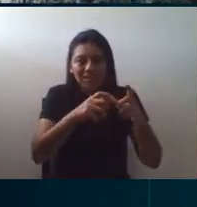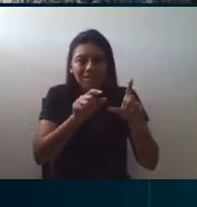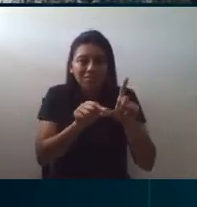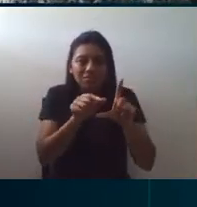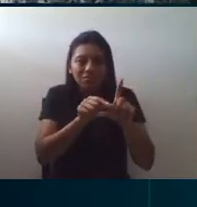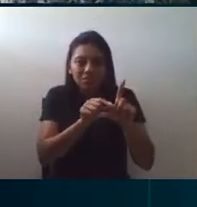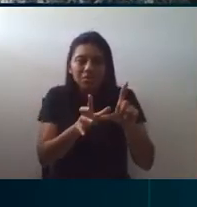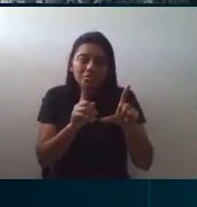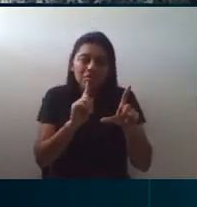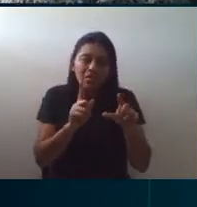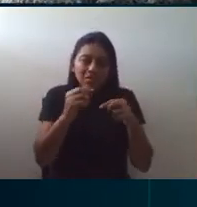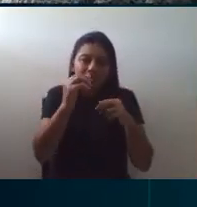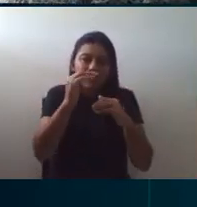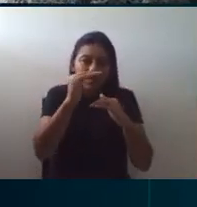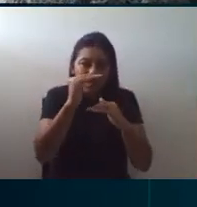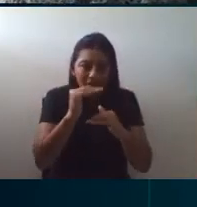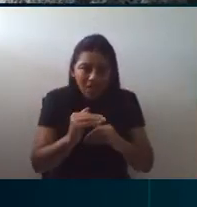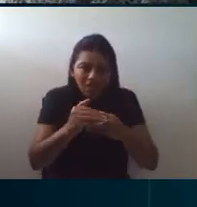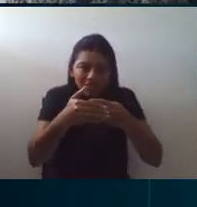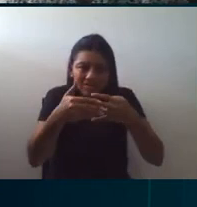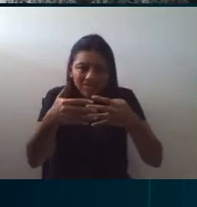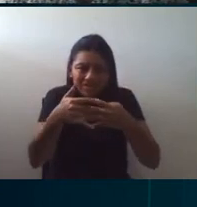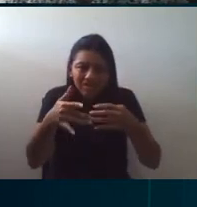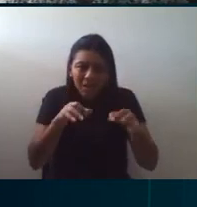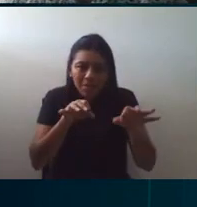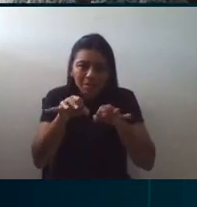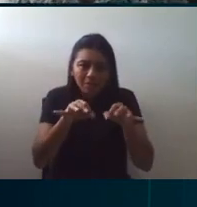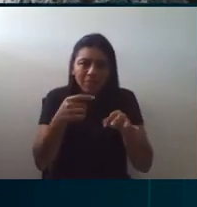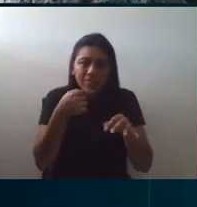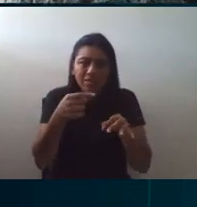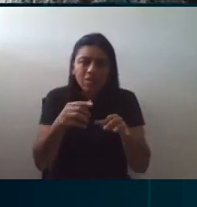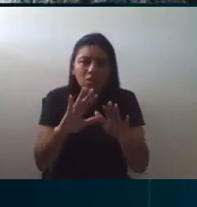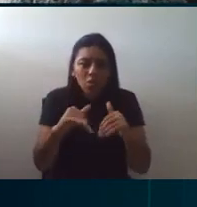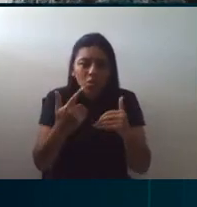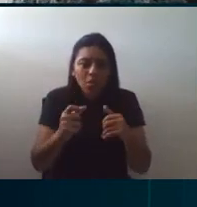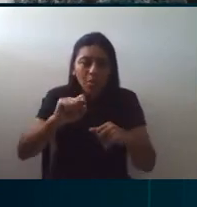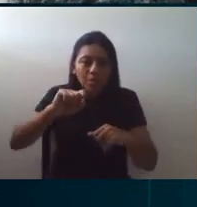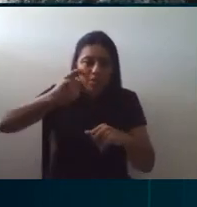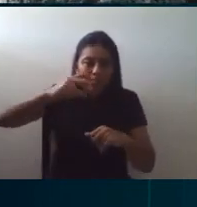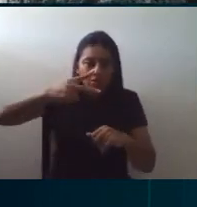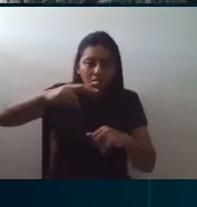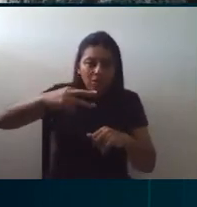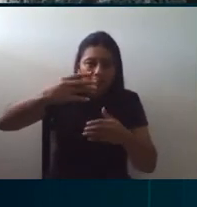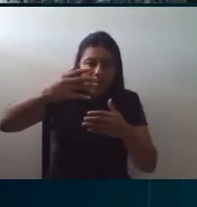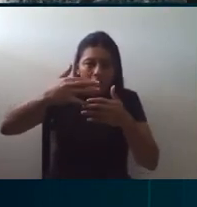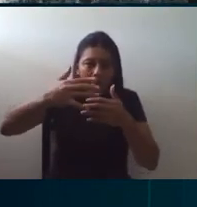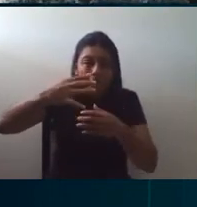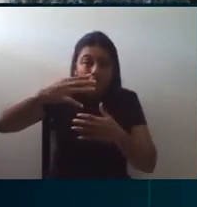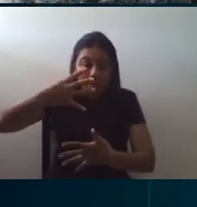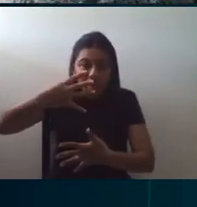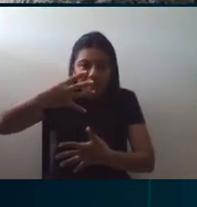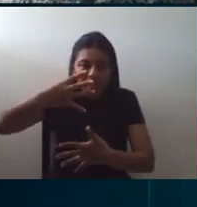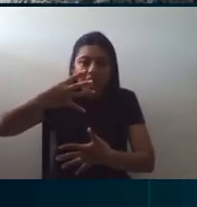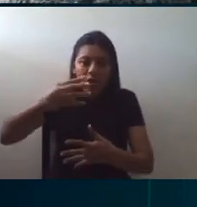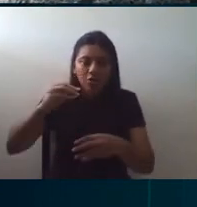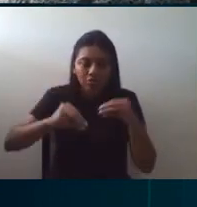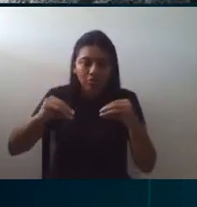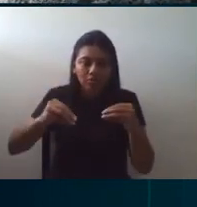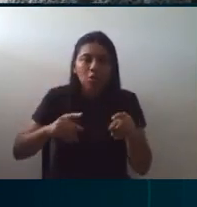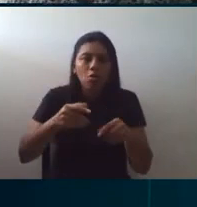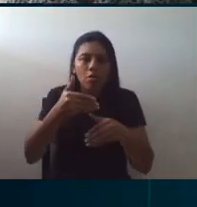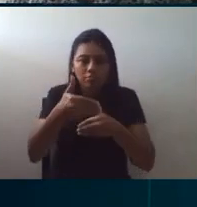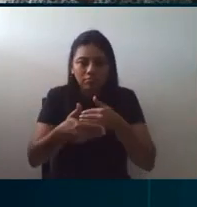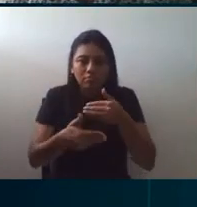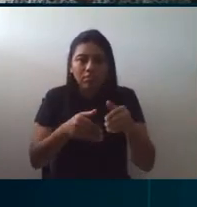fue el algoritmo pues, que usé, el procedimiento que usé, de cómo se parten las bases de datos para entrenamiento y validación. Aquí ya